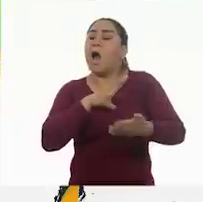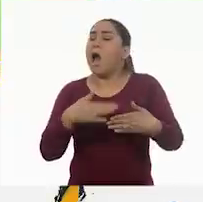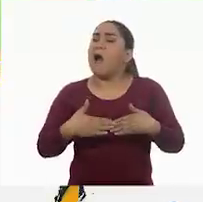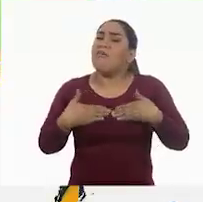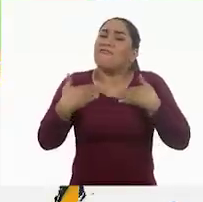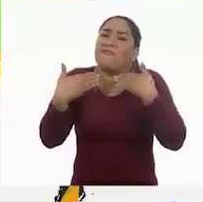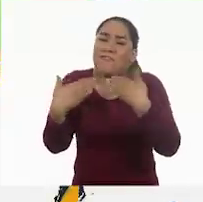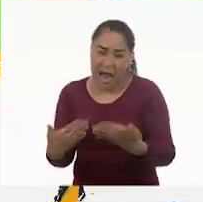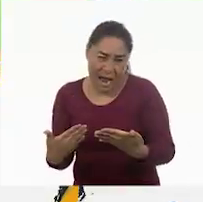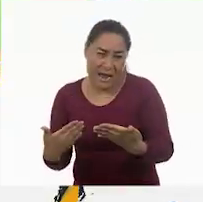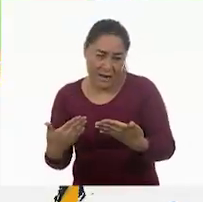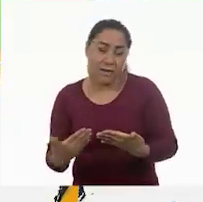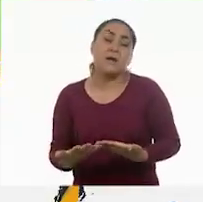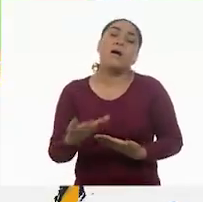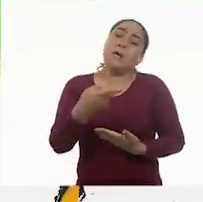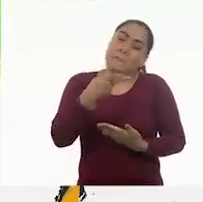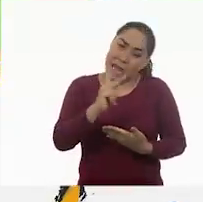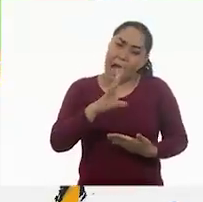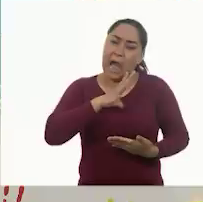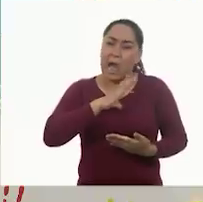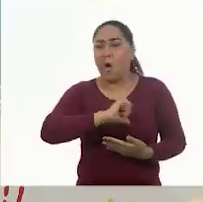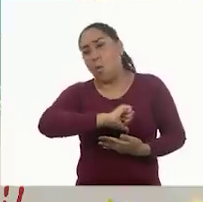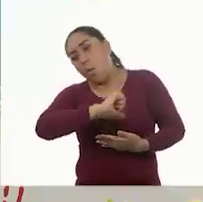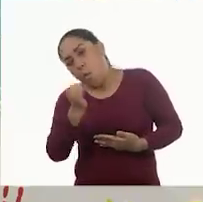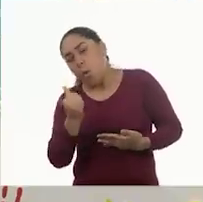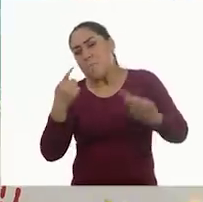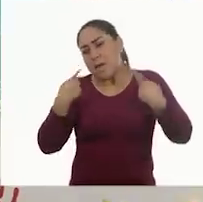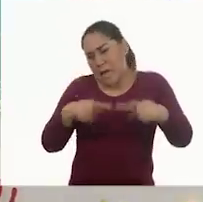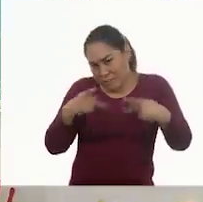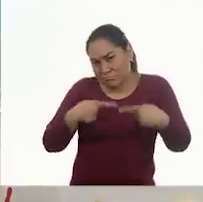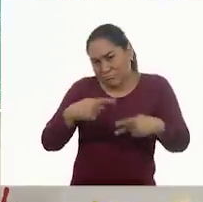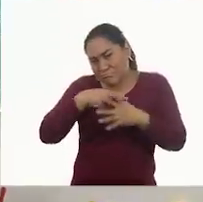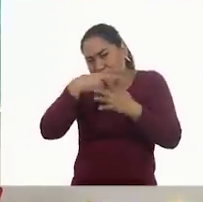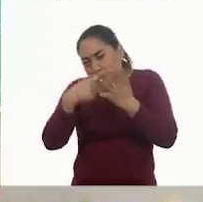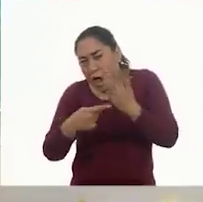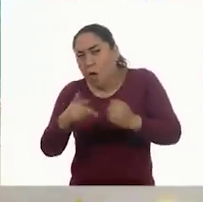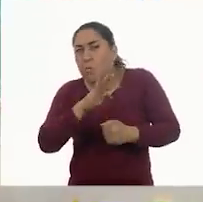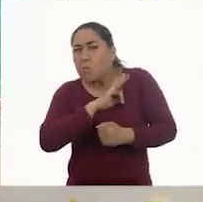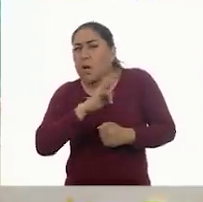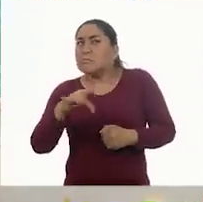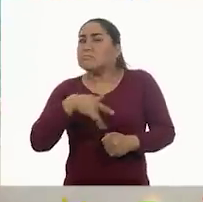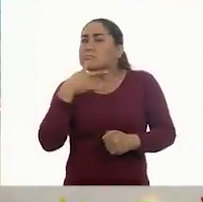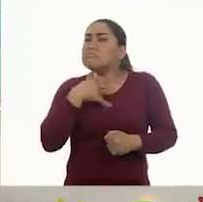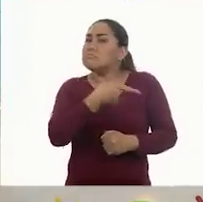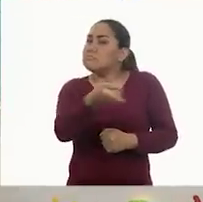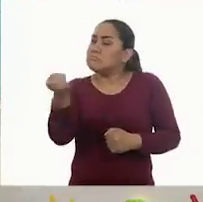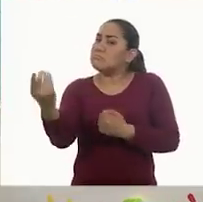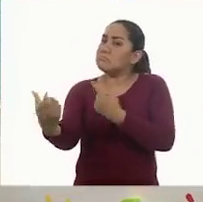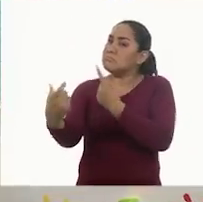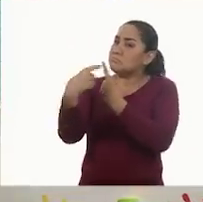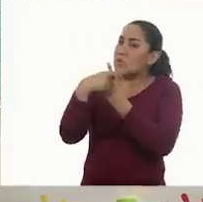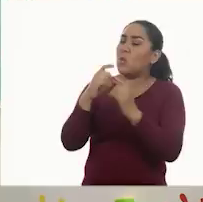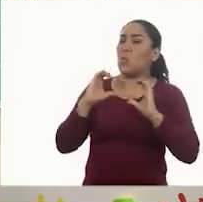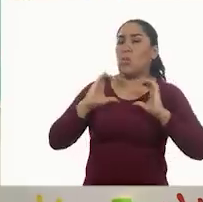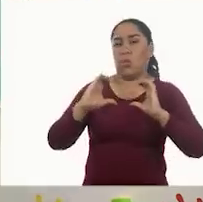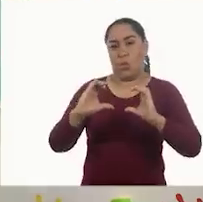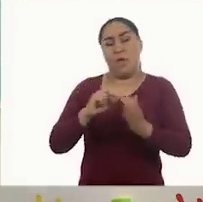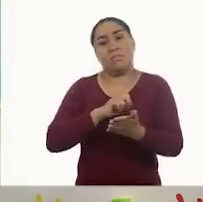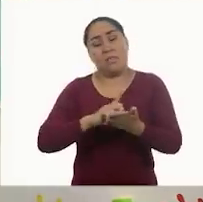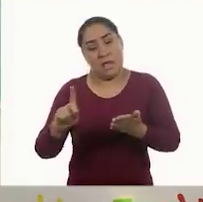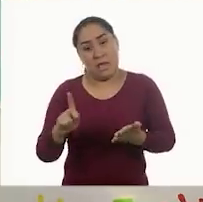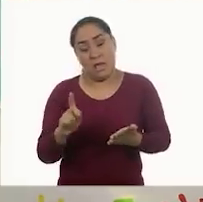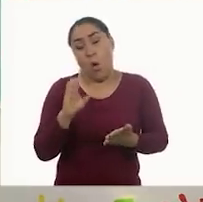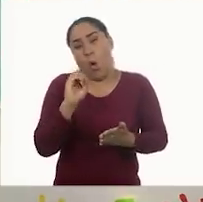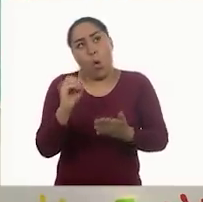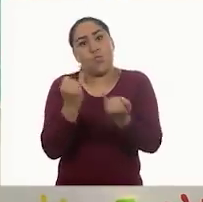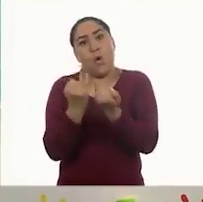es importante identificar a otras personas que también pueden cuidarnos y proteger nuestros derechos o